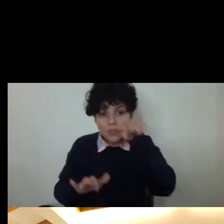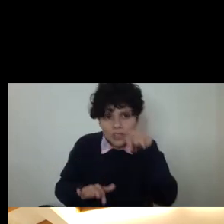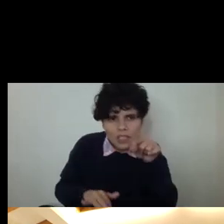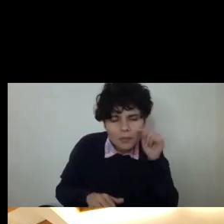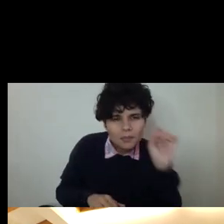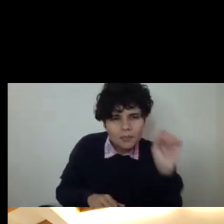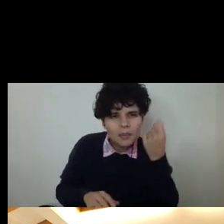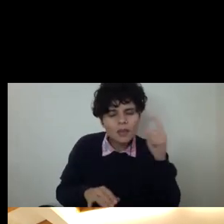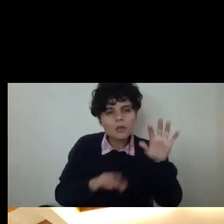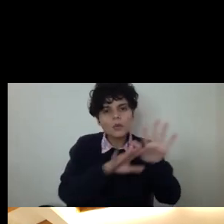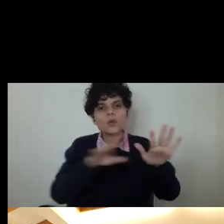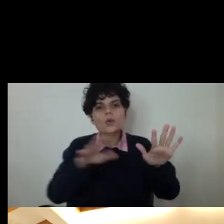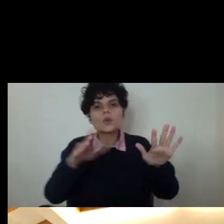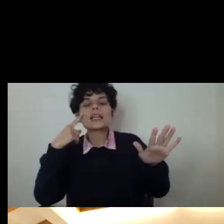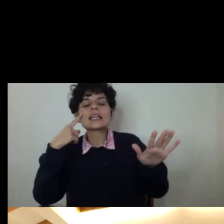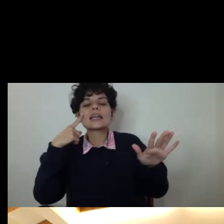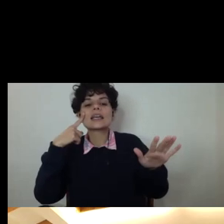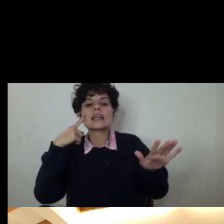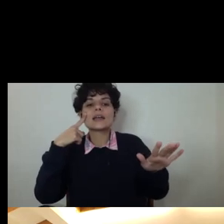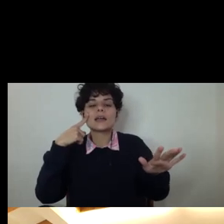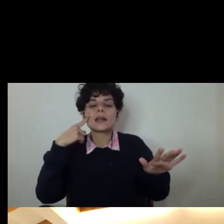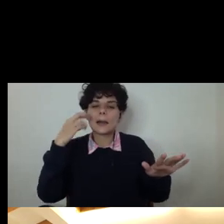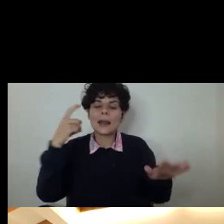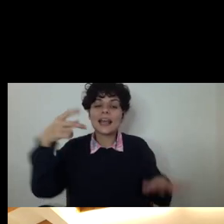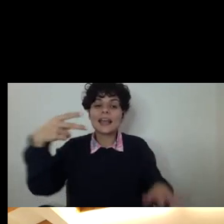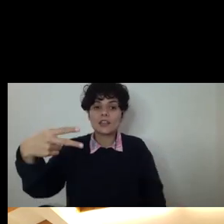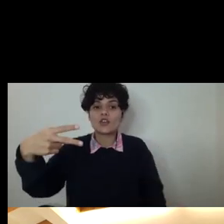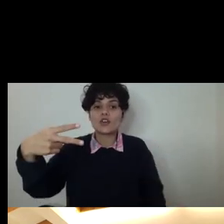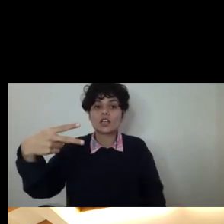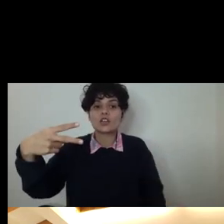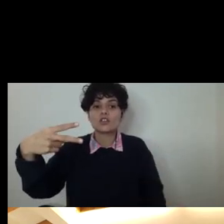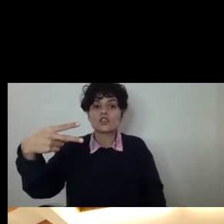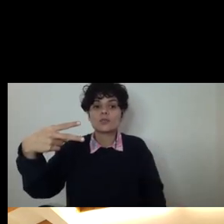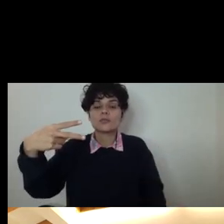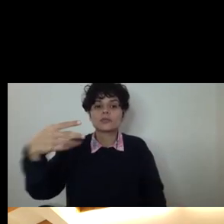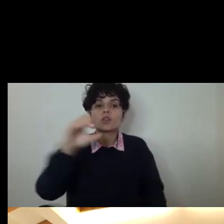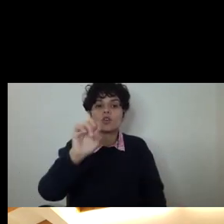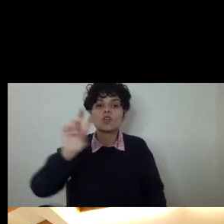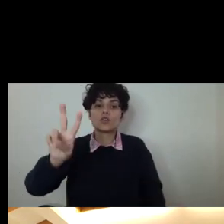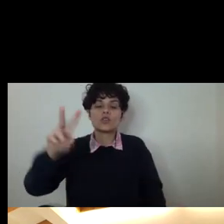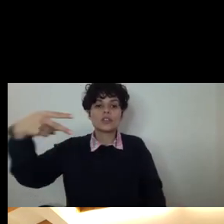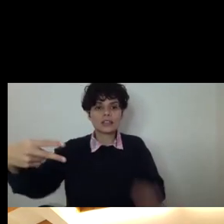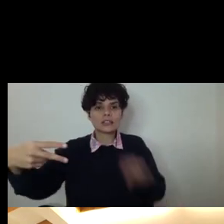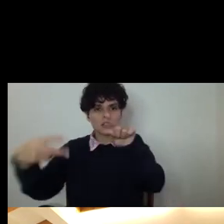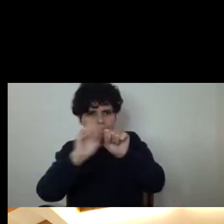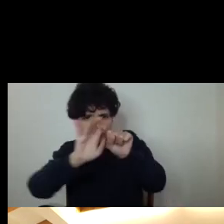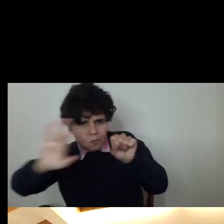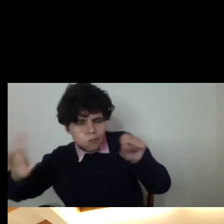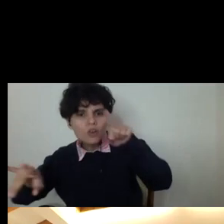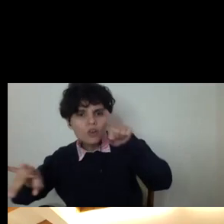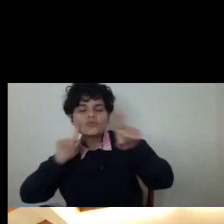que al agregar peróxido de hidrógeno hay un tremendo aumento del calcio, y este es un scan de línea en que